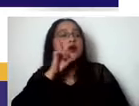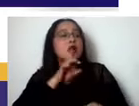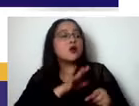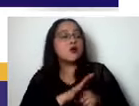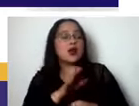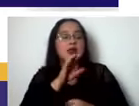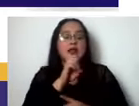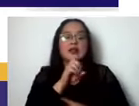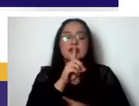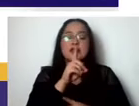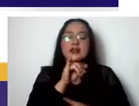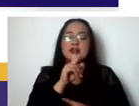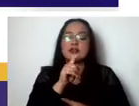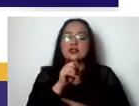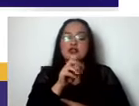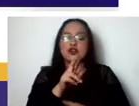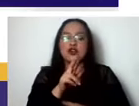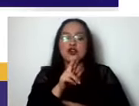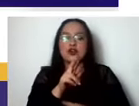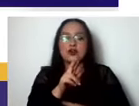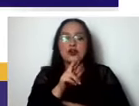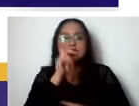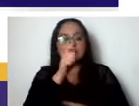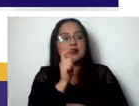editoras, porque editar es cuidar,